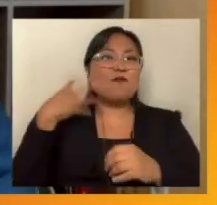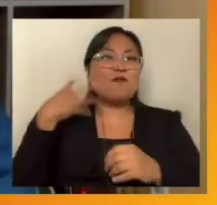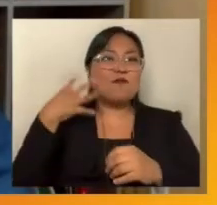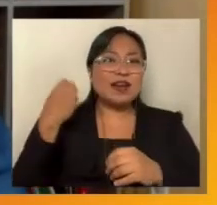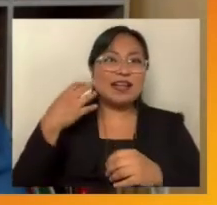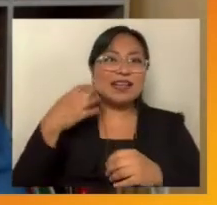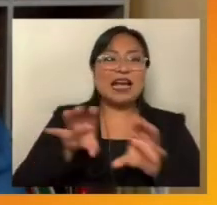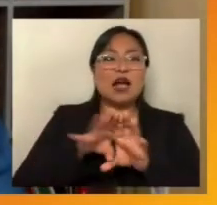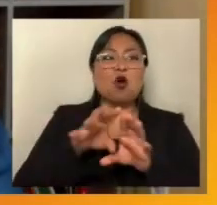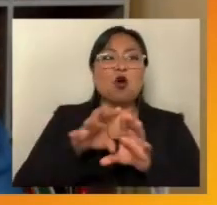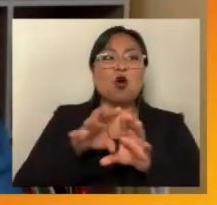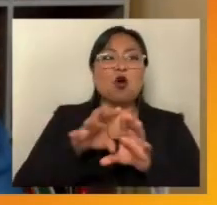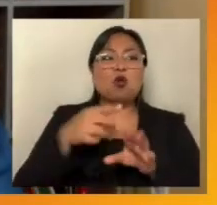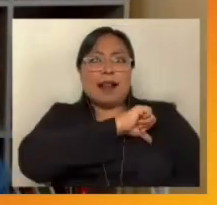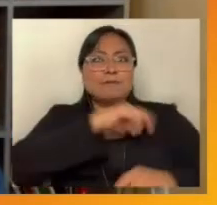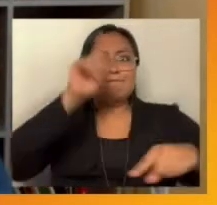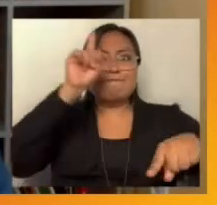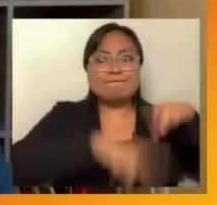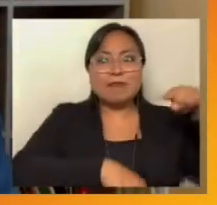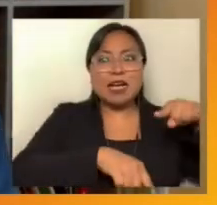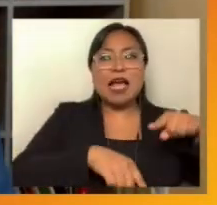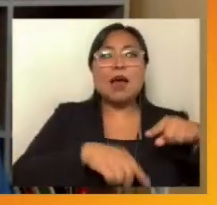ego y el somos los mejores.